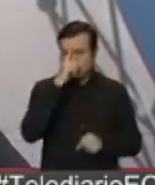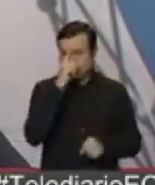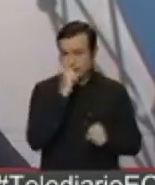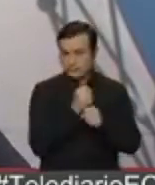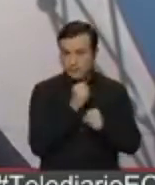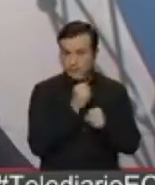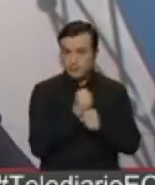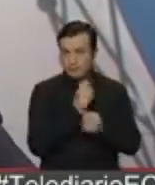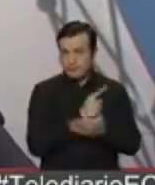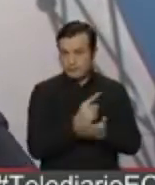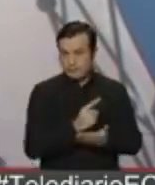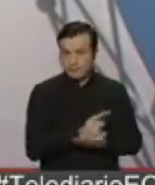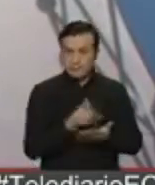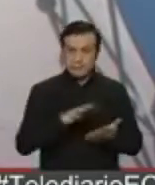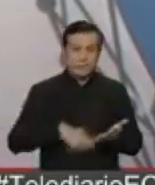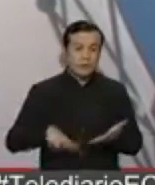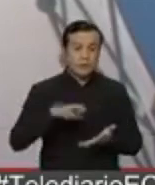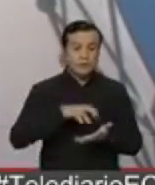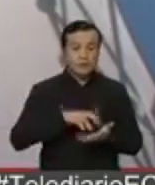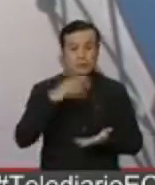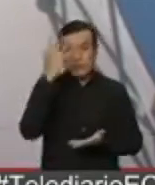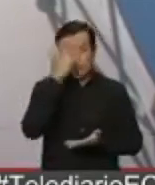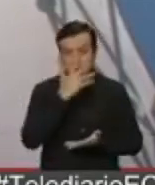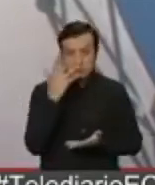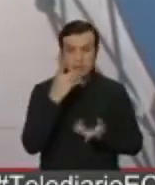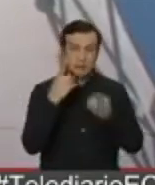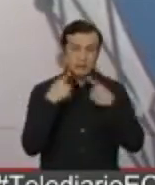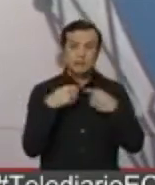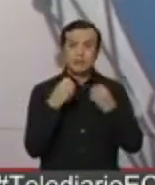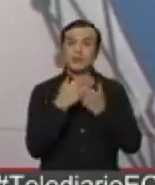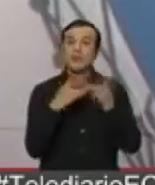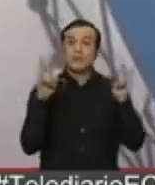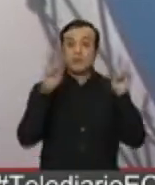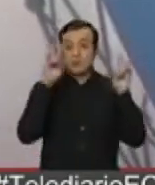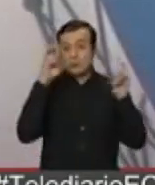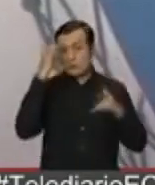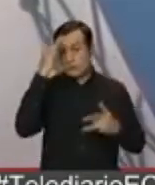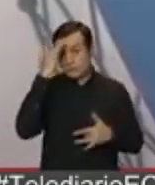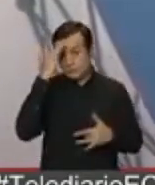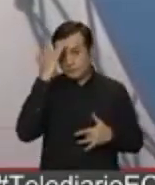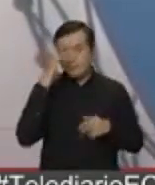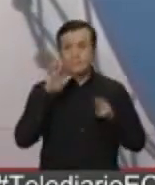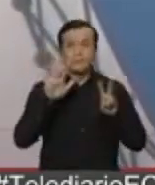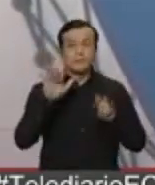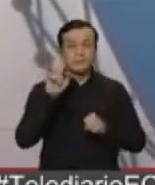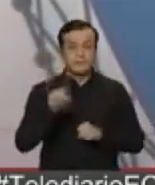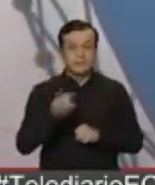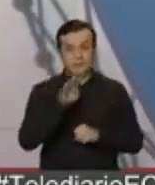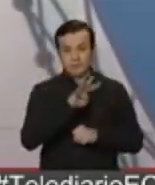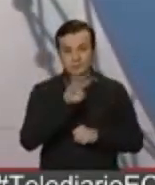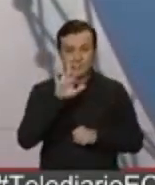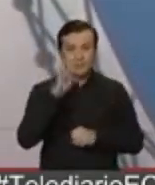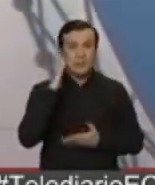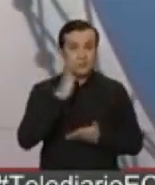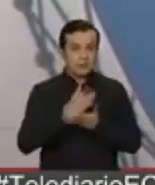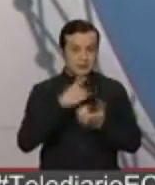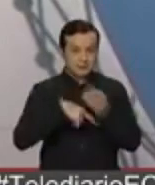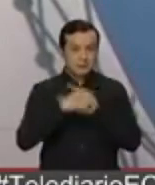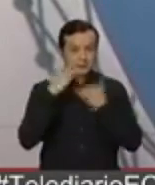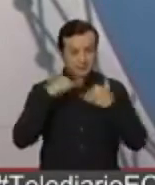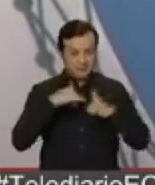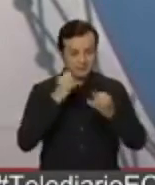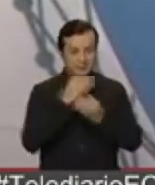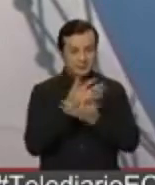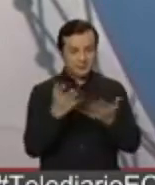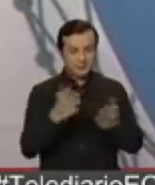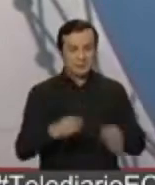últimas semanas en la provincia de esmeraldas para frenar el avance del cómic 19 7 de la mañana a 45 minutos vamos a una pausa regresamos